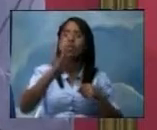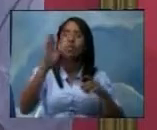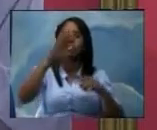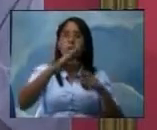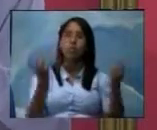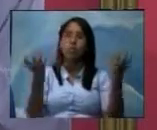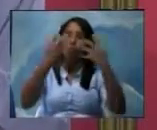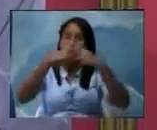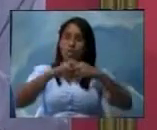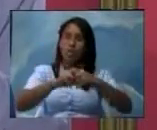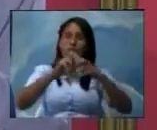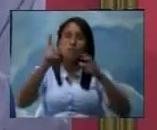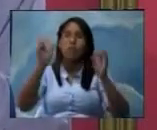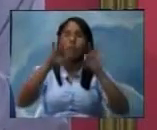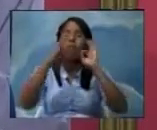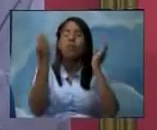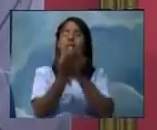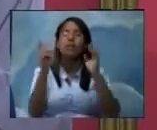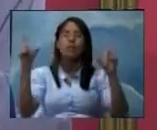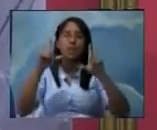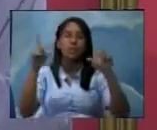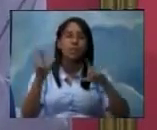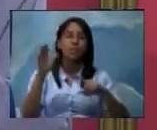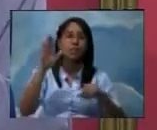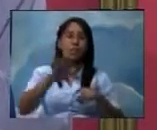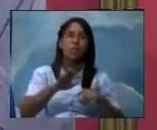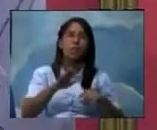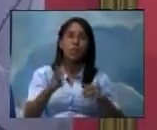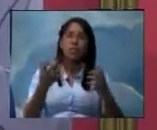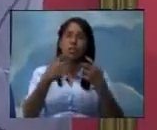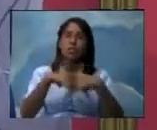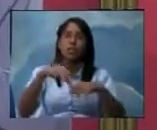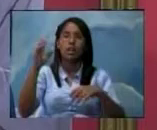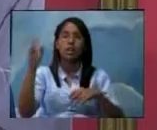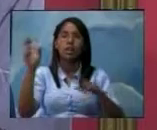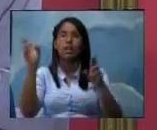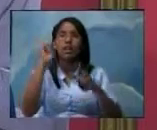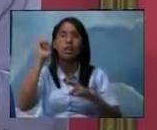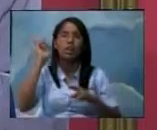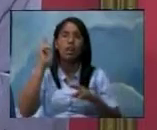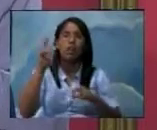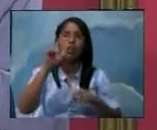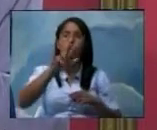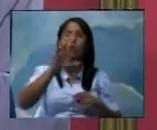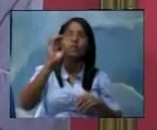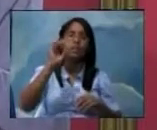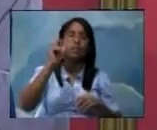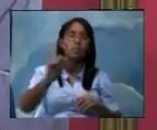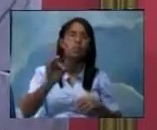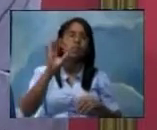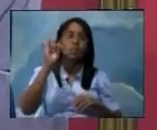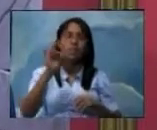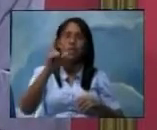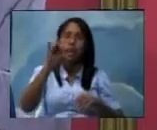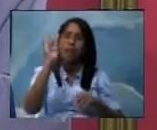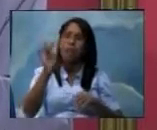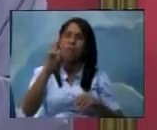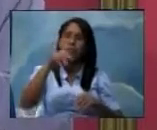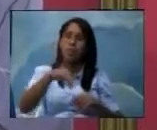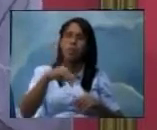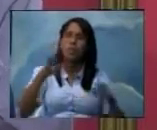estamos conectados a través de Familiar Televisión. Y estamos conectados a través de Radio Familiar 97.7